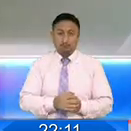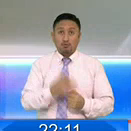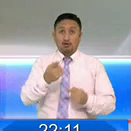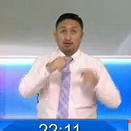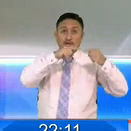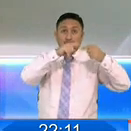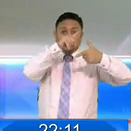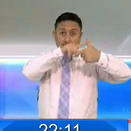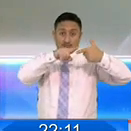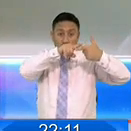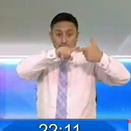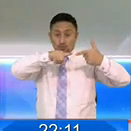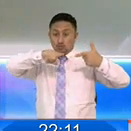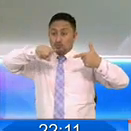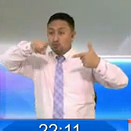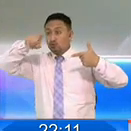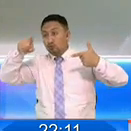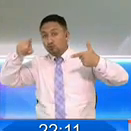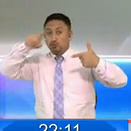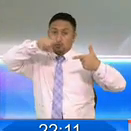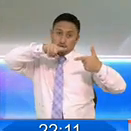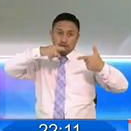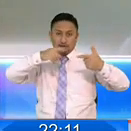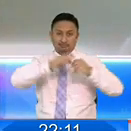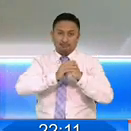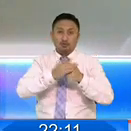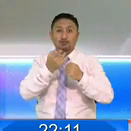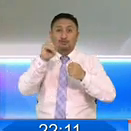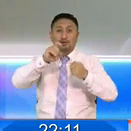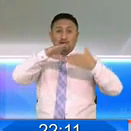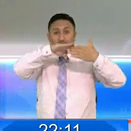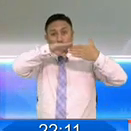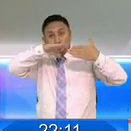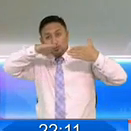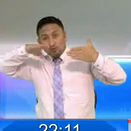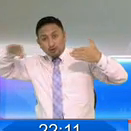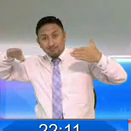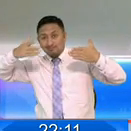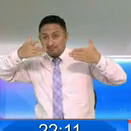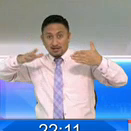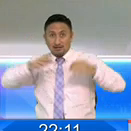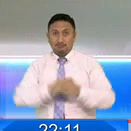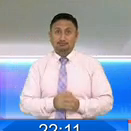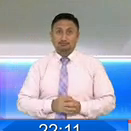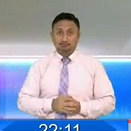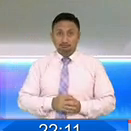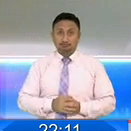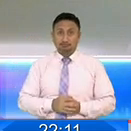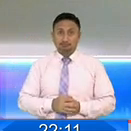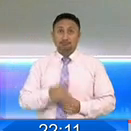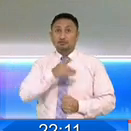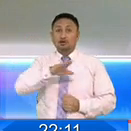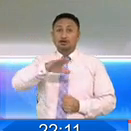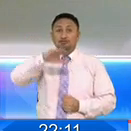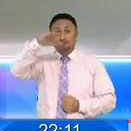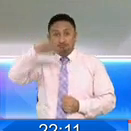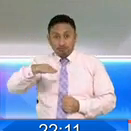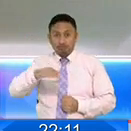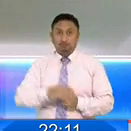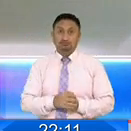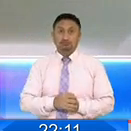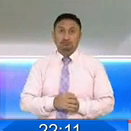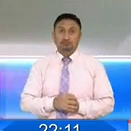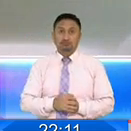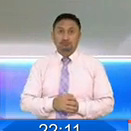que queremos nosotros que ya esté en forma de meseta o al menos aplanada,